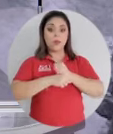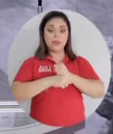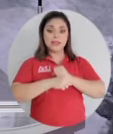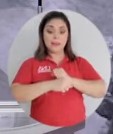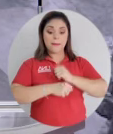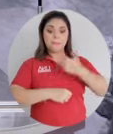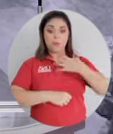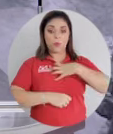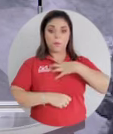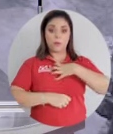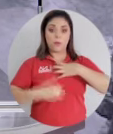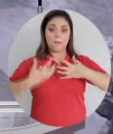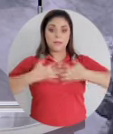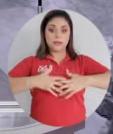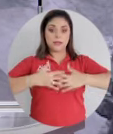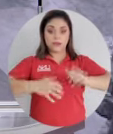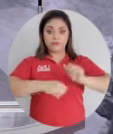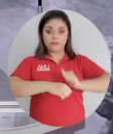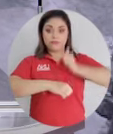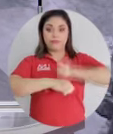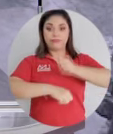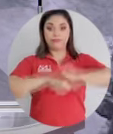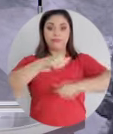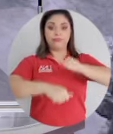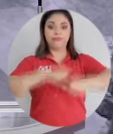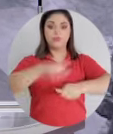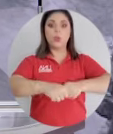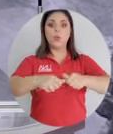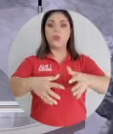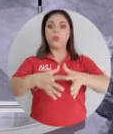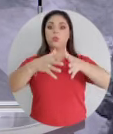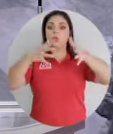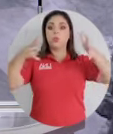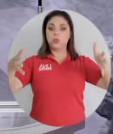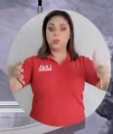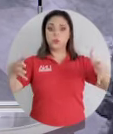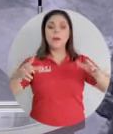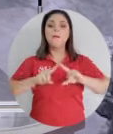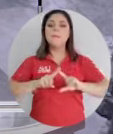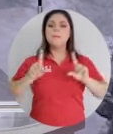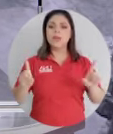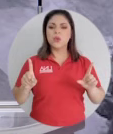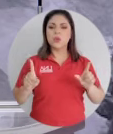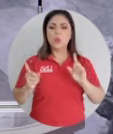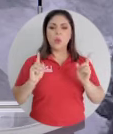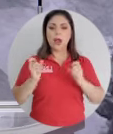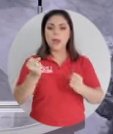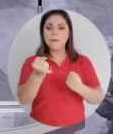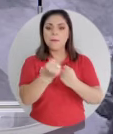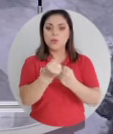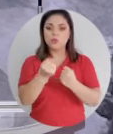exponencialmente. Pero, ¿qué atención le estamos brindando a esos emprendimientos para que realmente